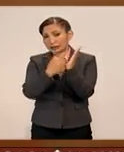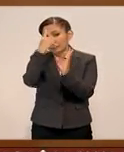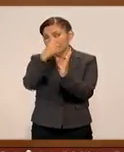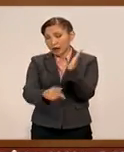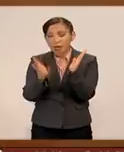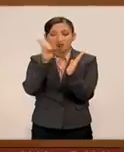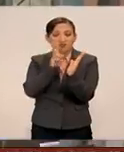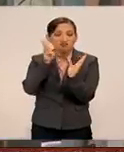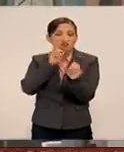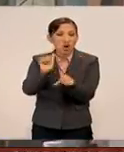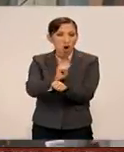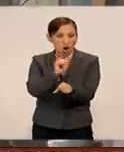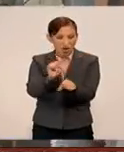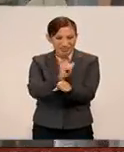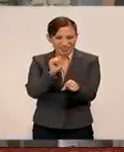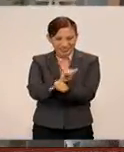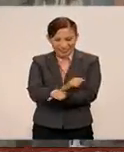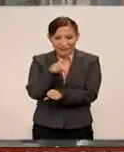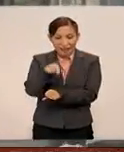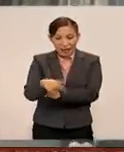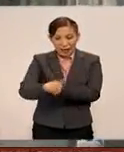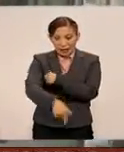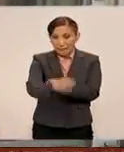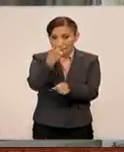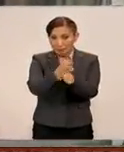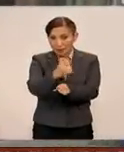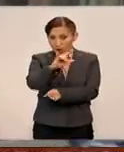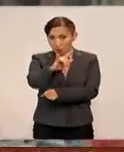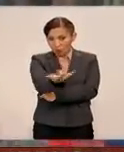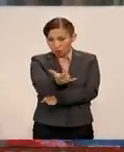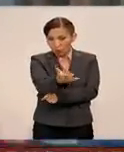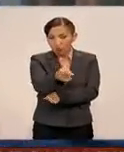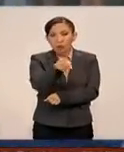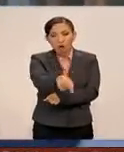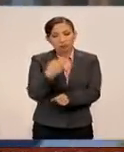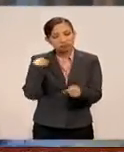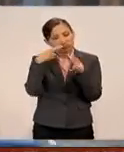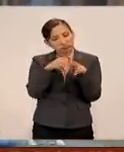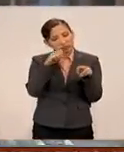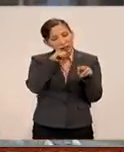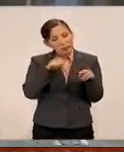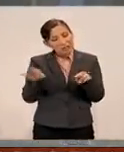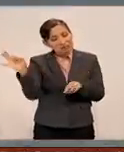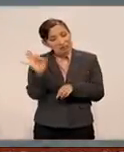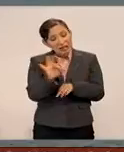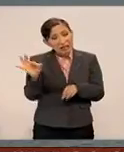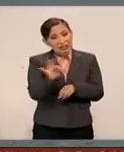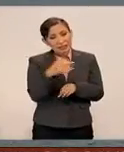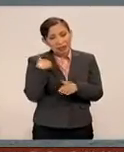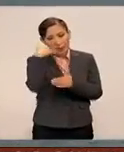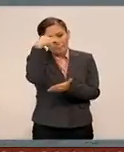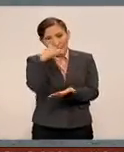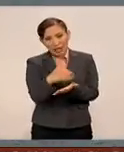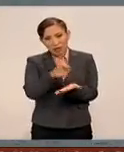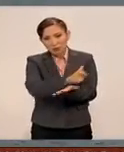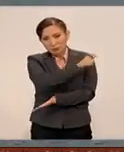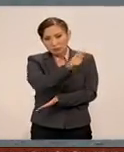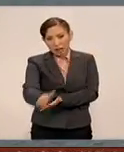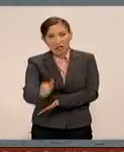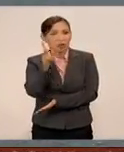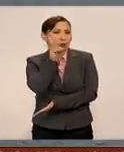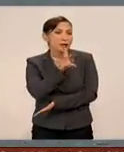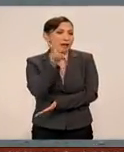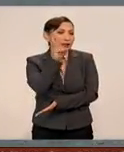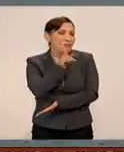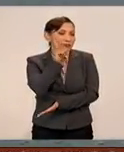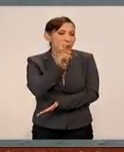la verificación vehicular que va a entrar en vigor a partir del 1 de julio, se analiza también la posibilidad de disminuir el costo de la